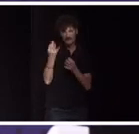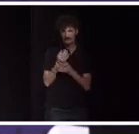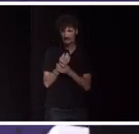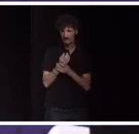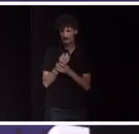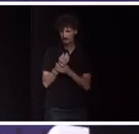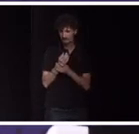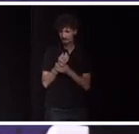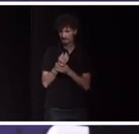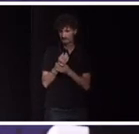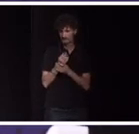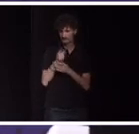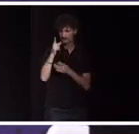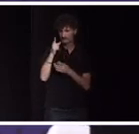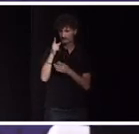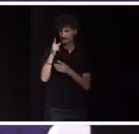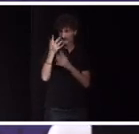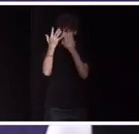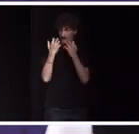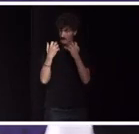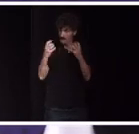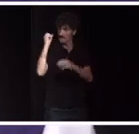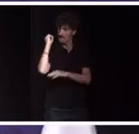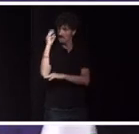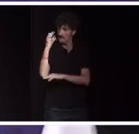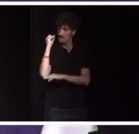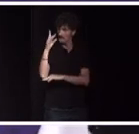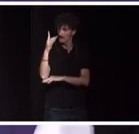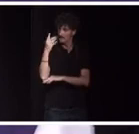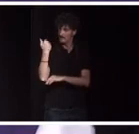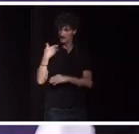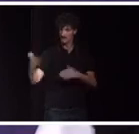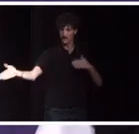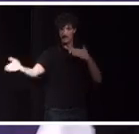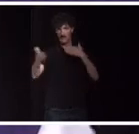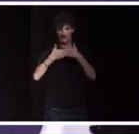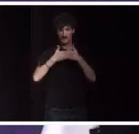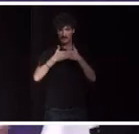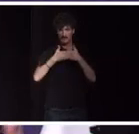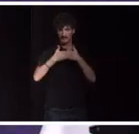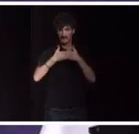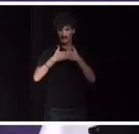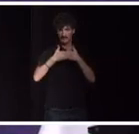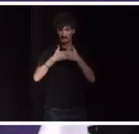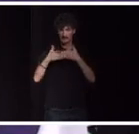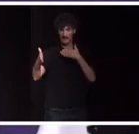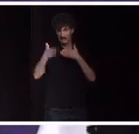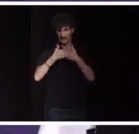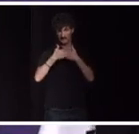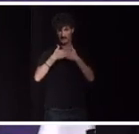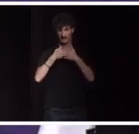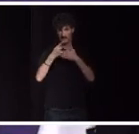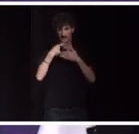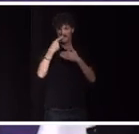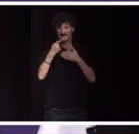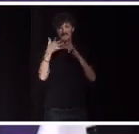pues este acto viene a poner el cierre a lo que es el primer paso. Un primer paso que